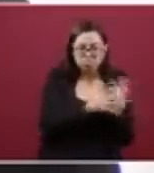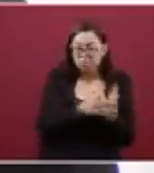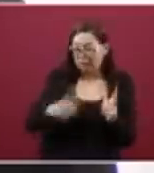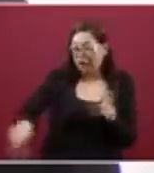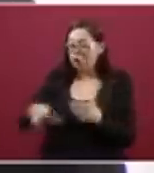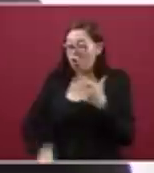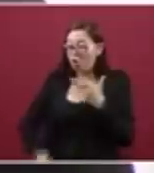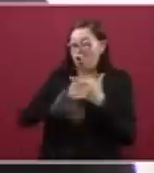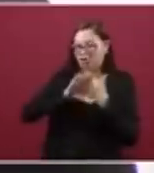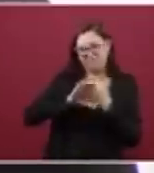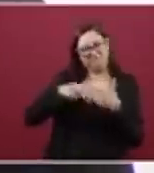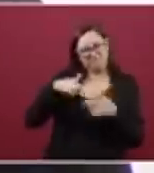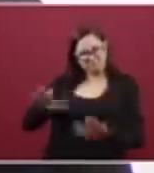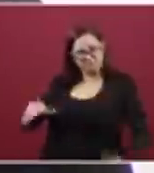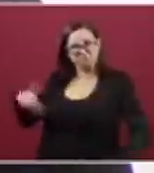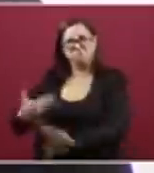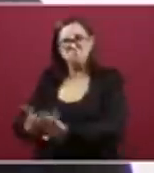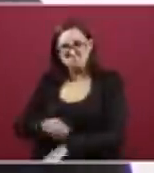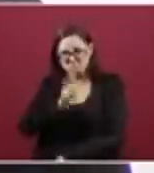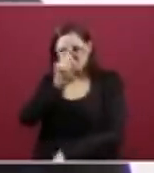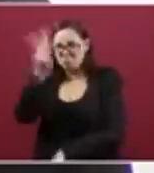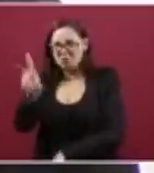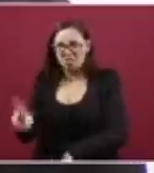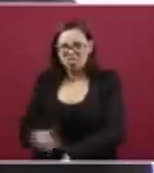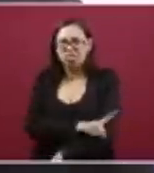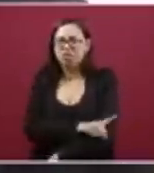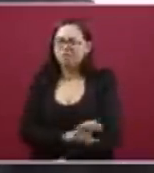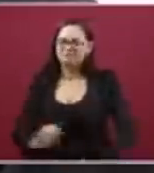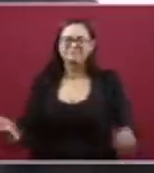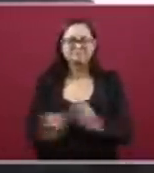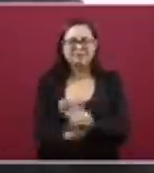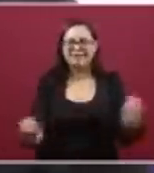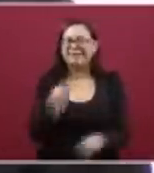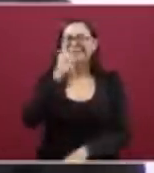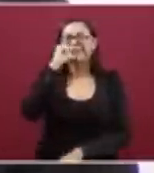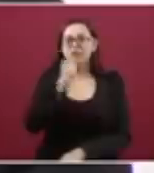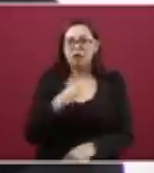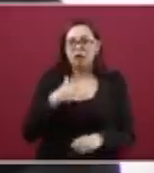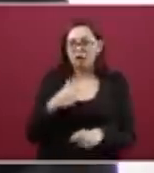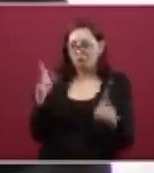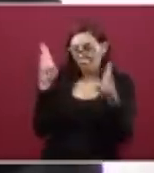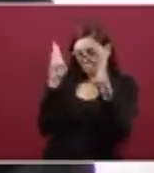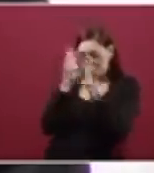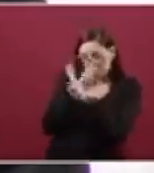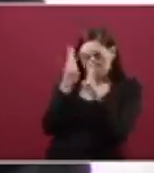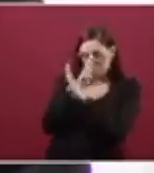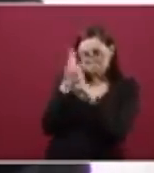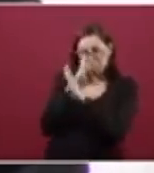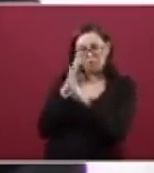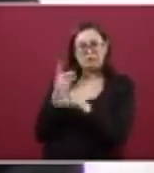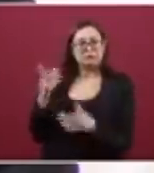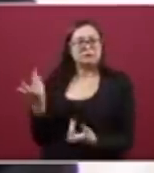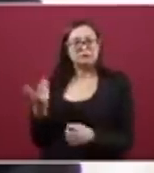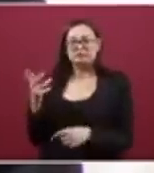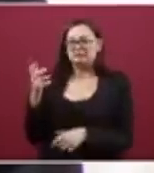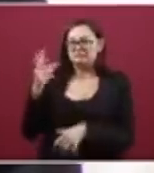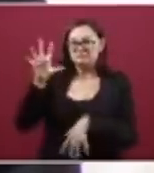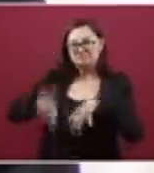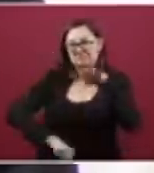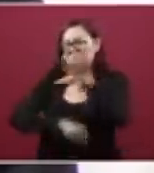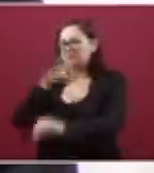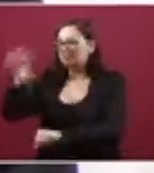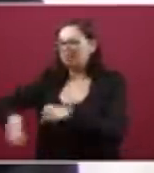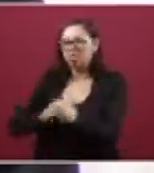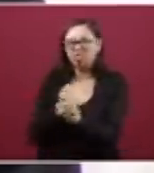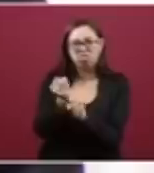opositores y a nadie, o para espiar, perseguir, torturar